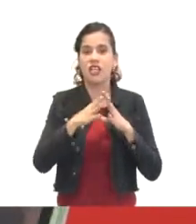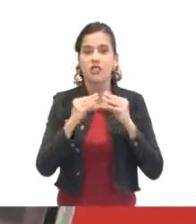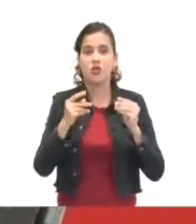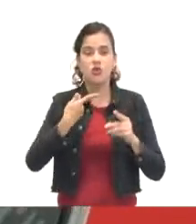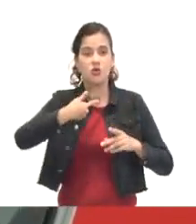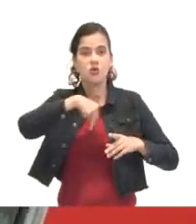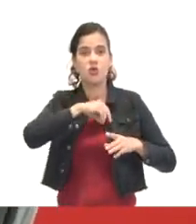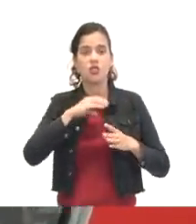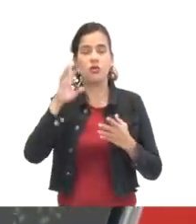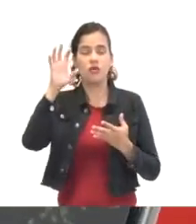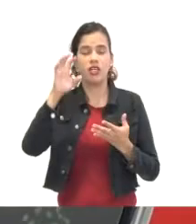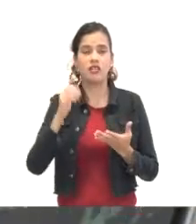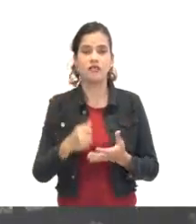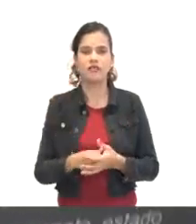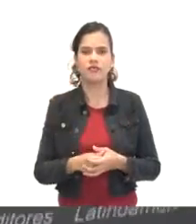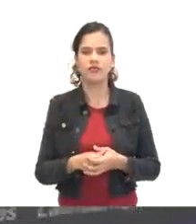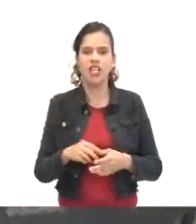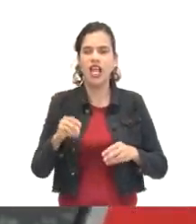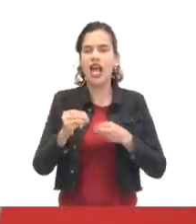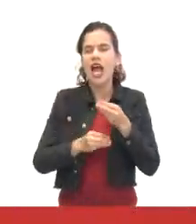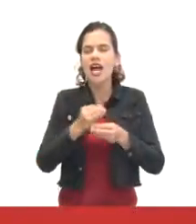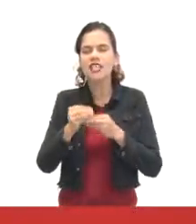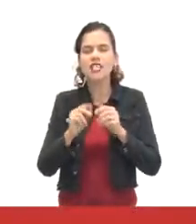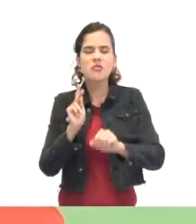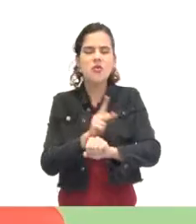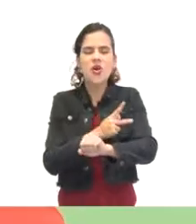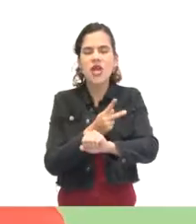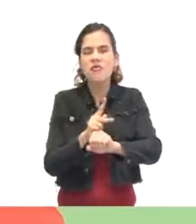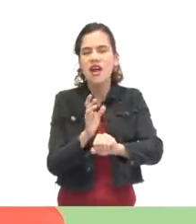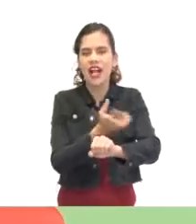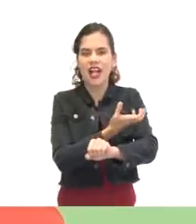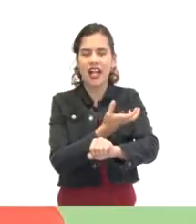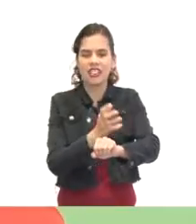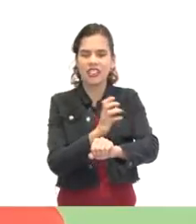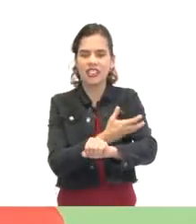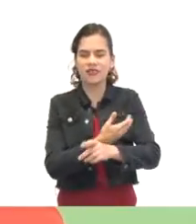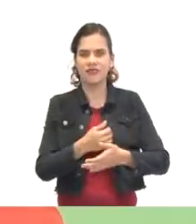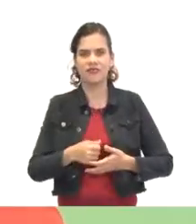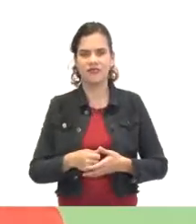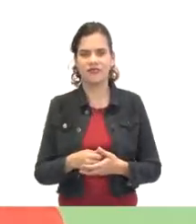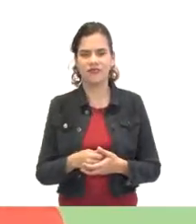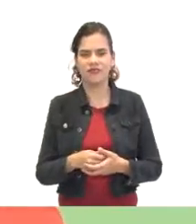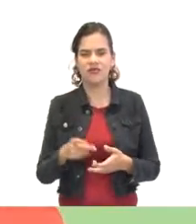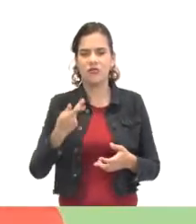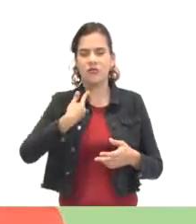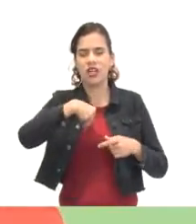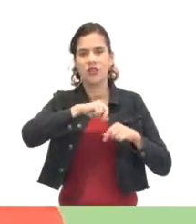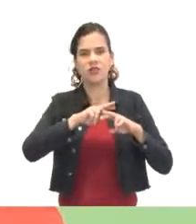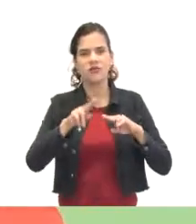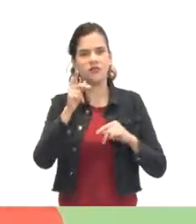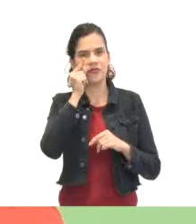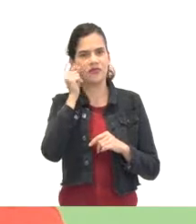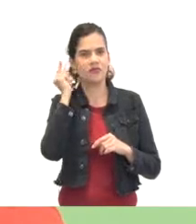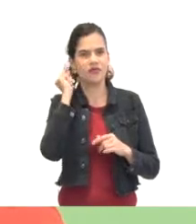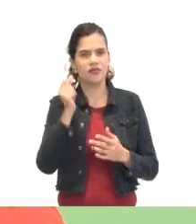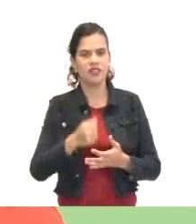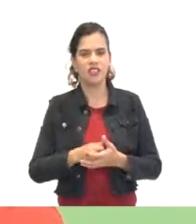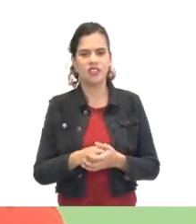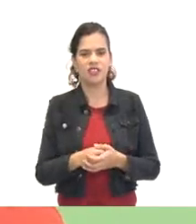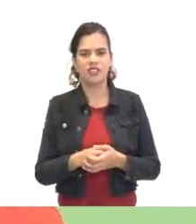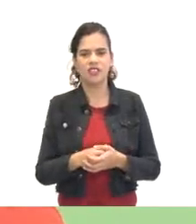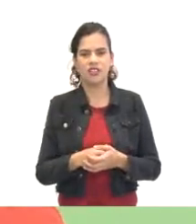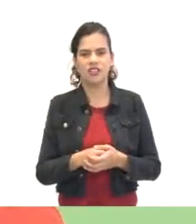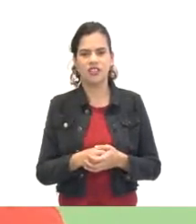nuestro país, hace poemas, canta, precisamente para nuestras niñas y niños, para nuestra